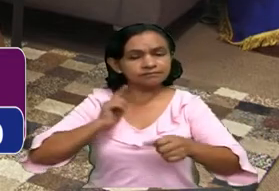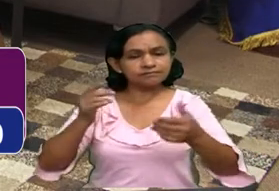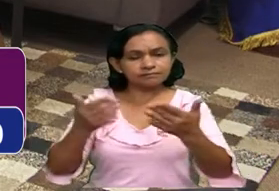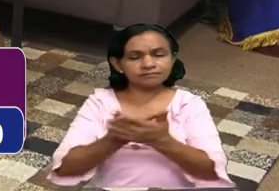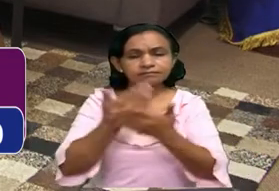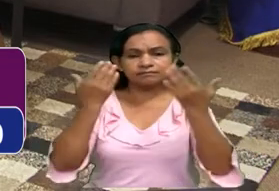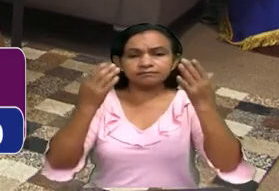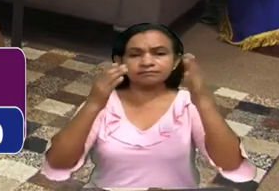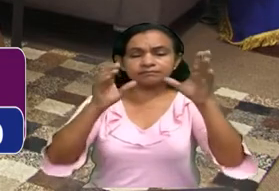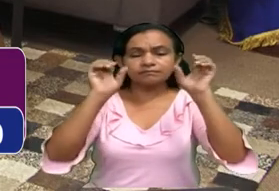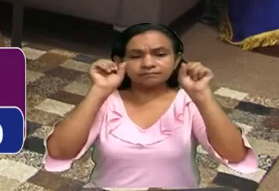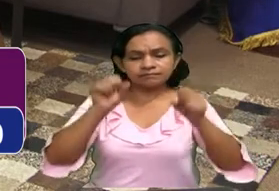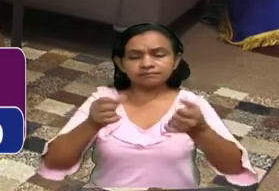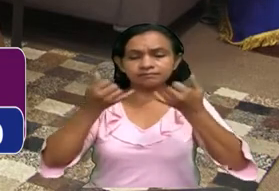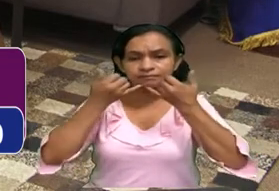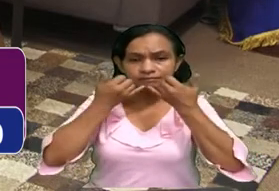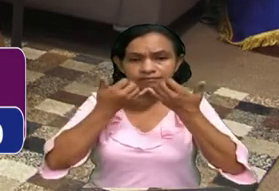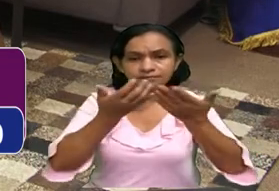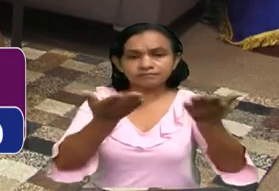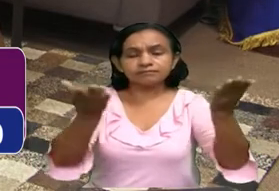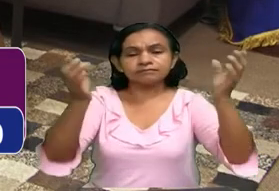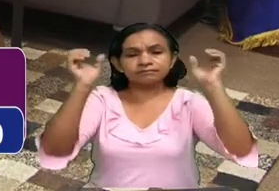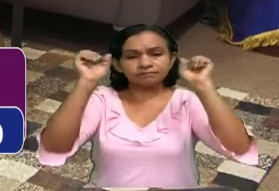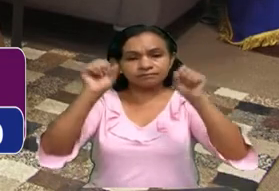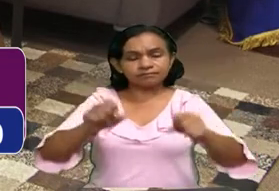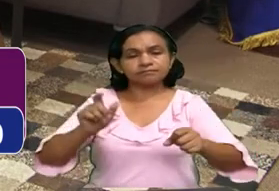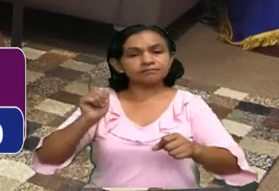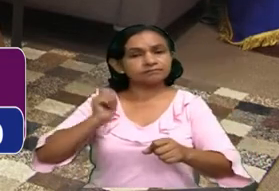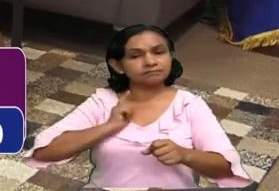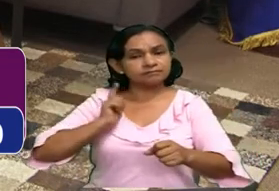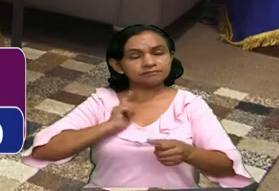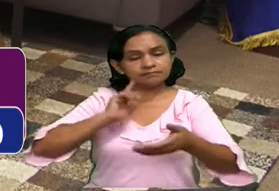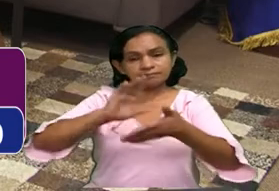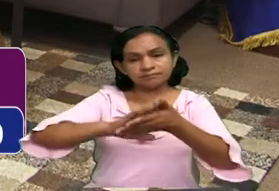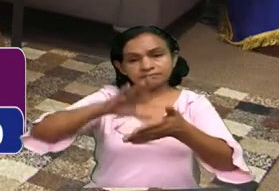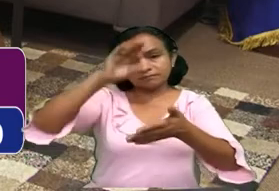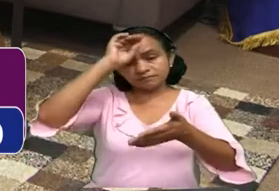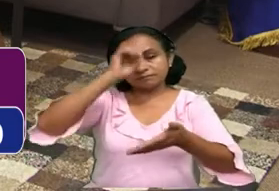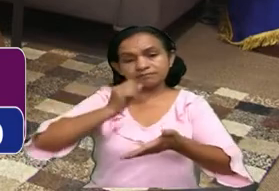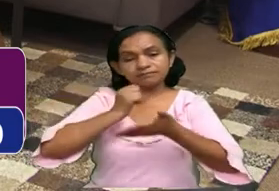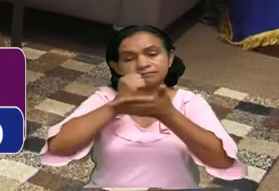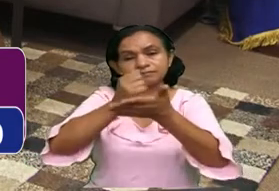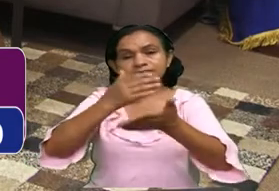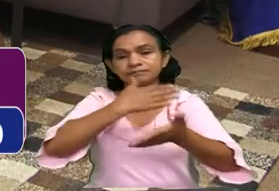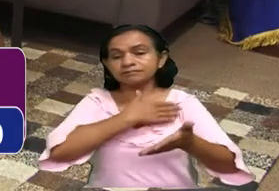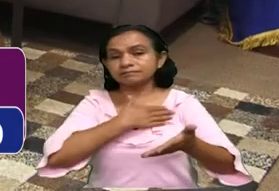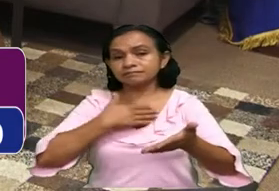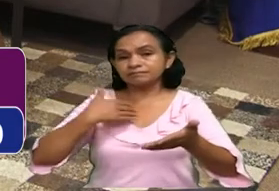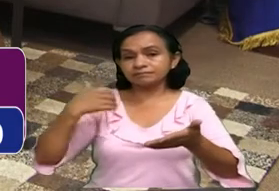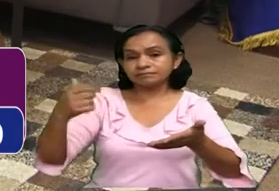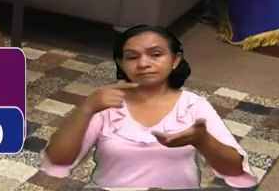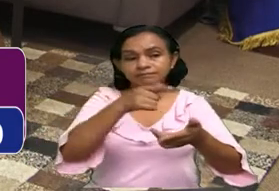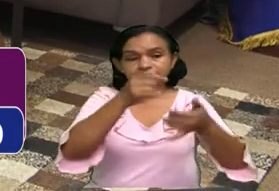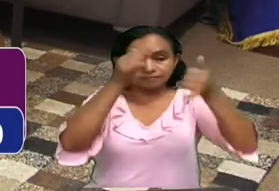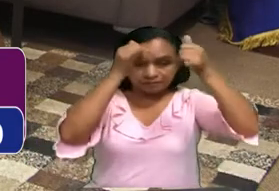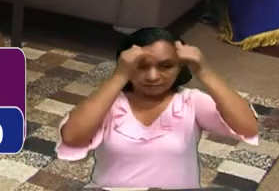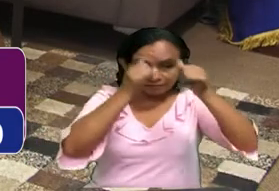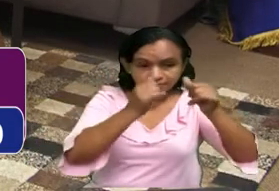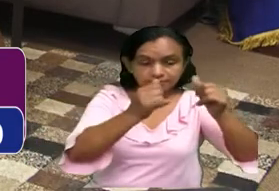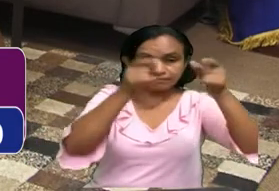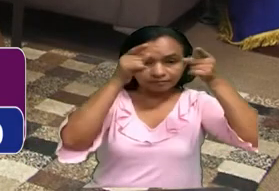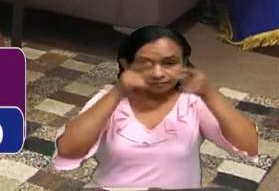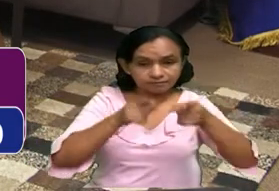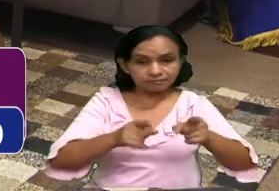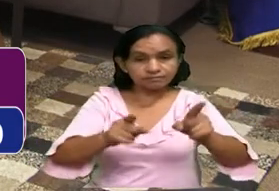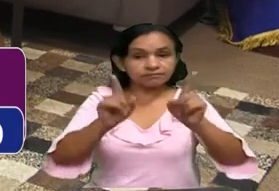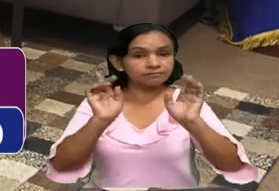recibir información, puedan recibir capacitación que les permita mejorar genéticamente el hato. No quiere decir